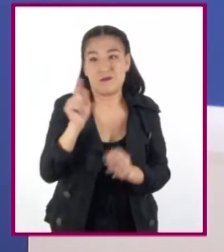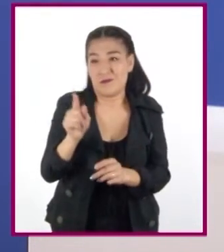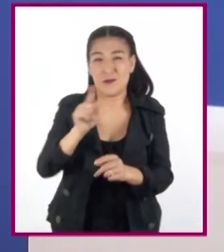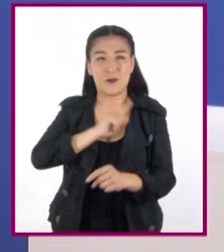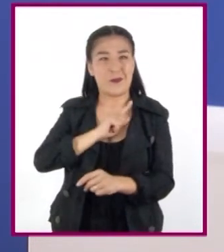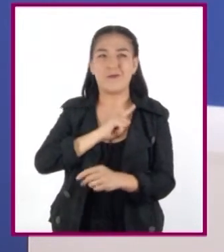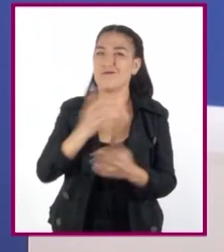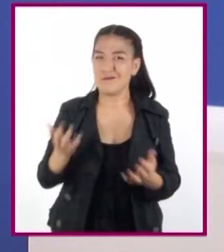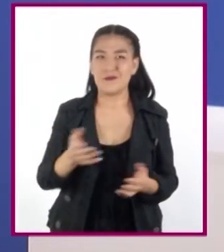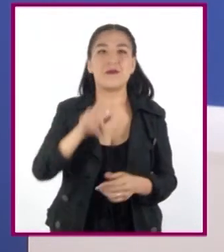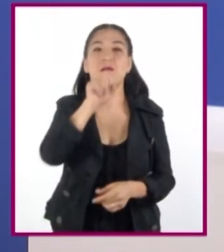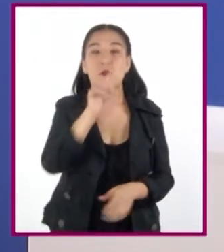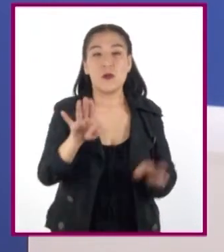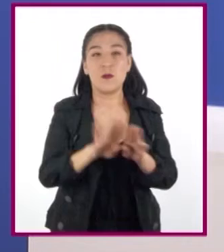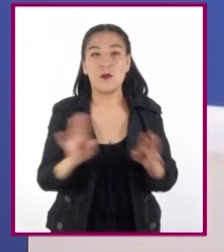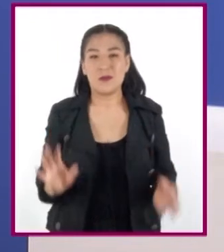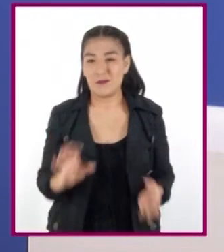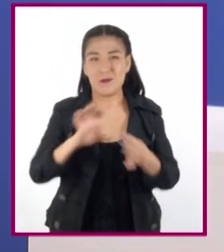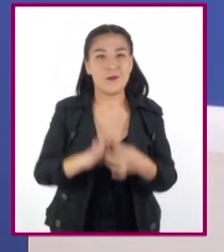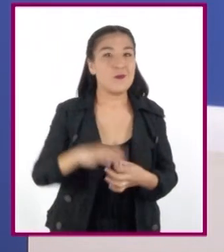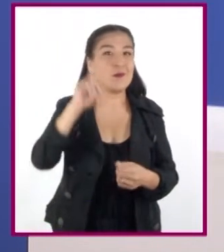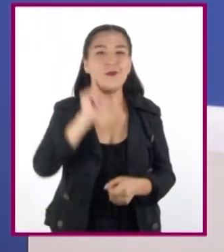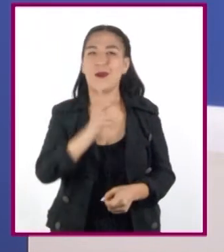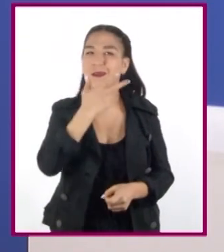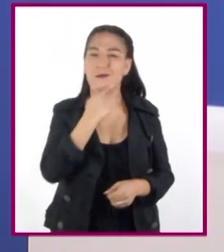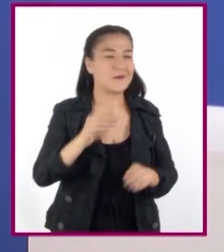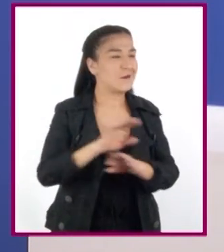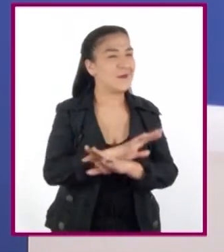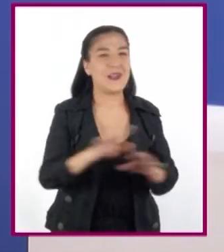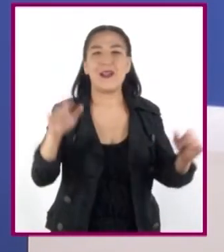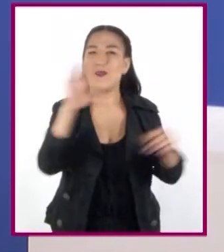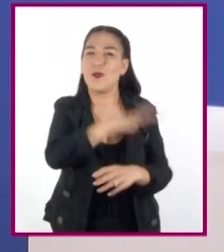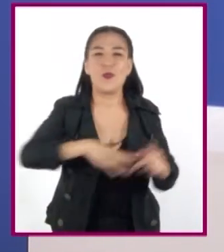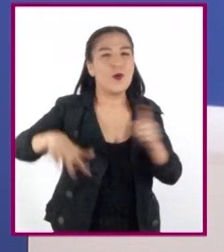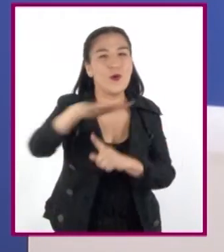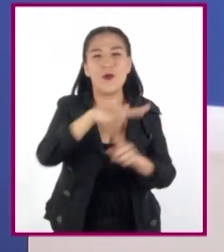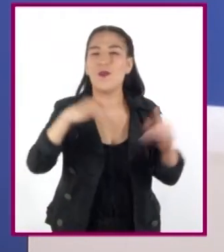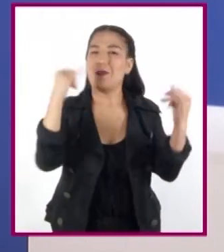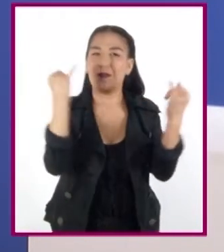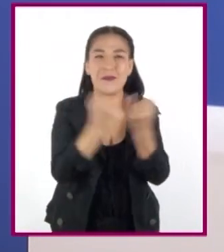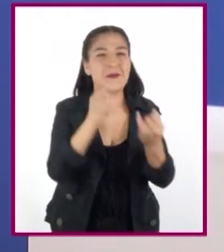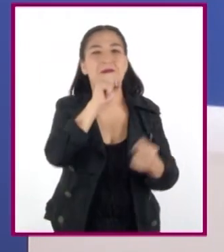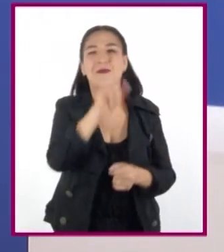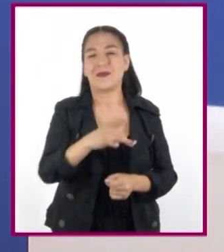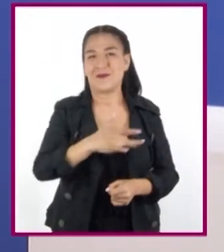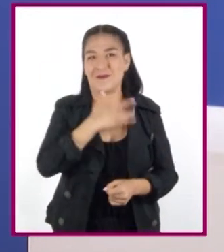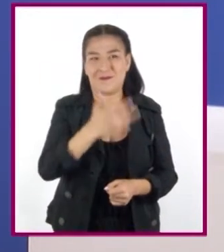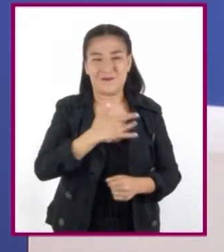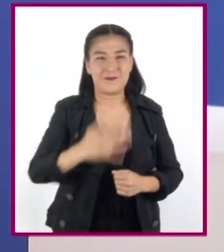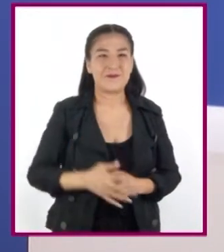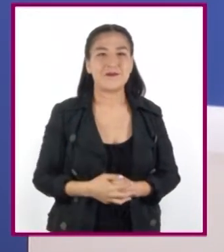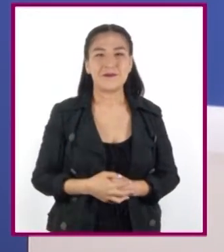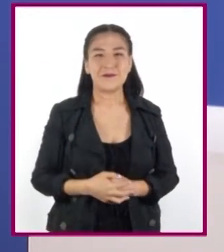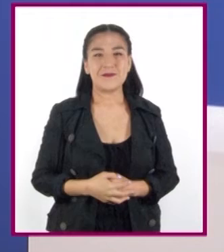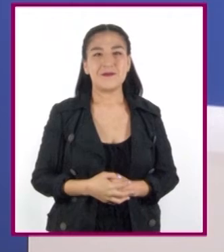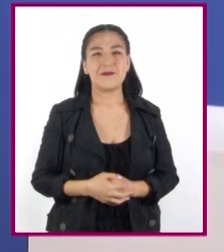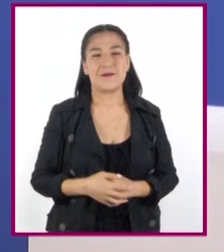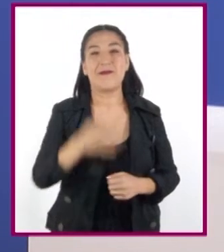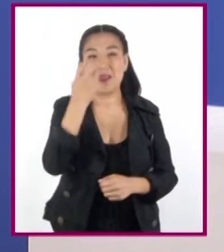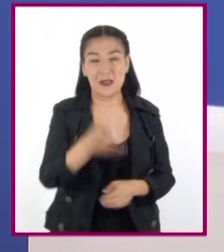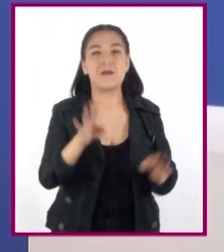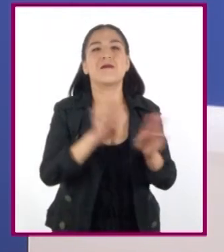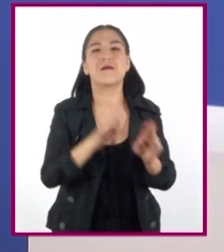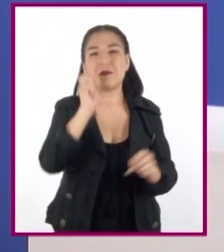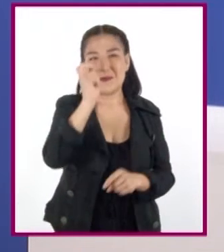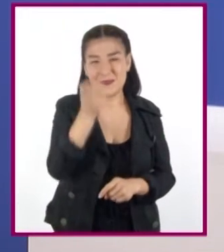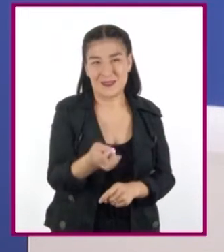y tampoco está asociado a un género. Todas y todos pasamos por ello. Esto también es